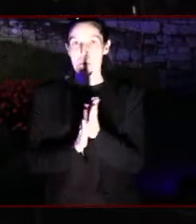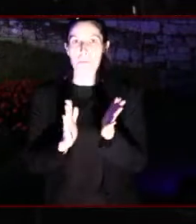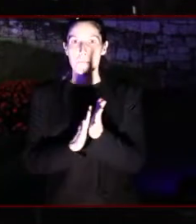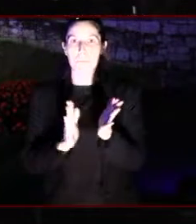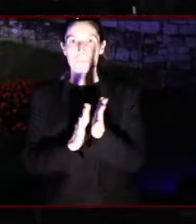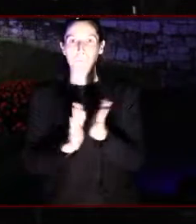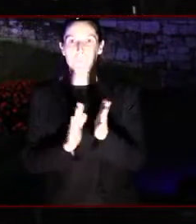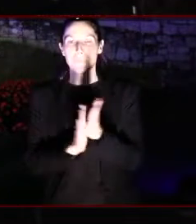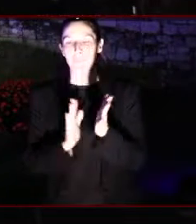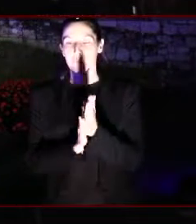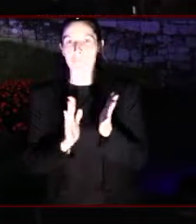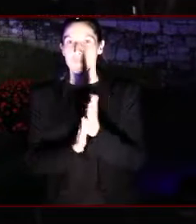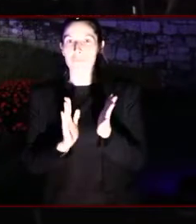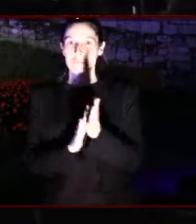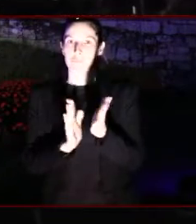Nada.